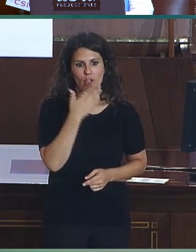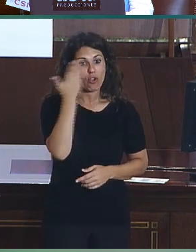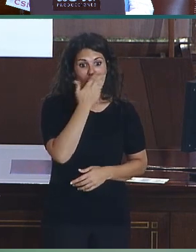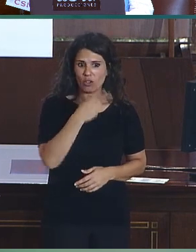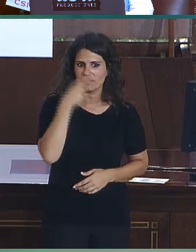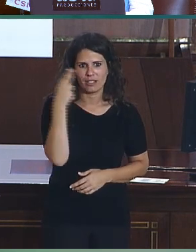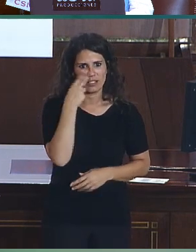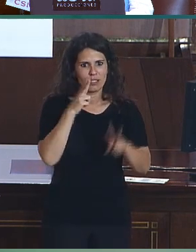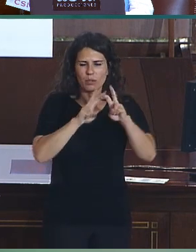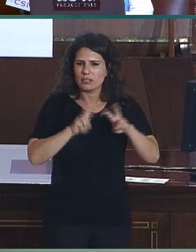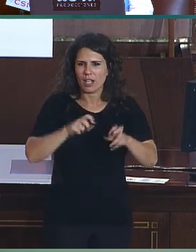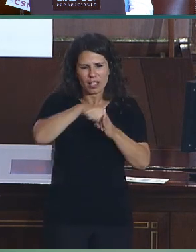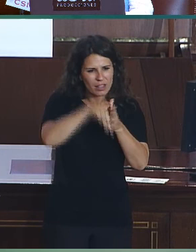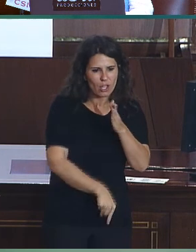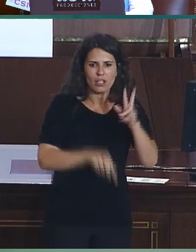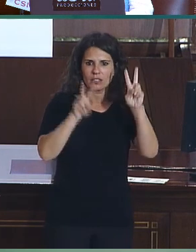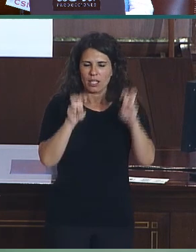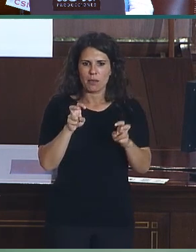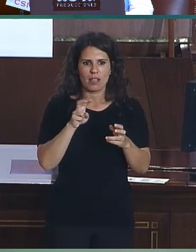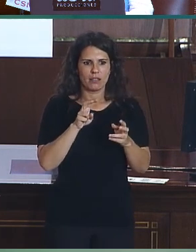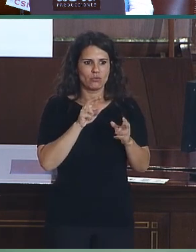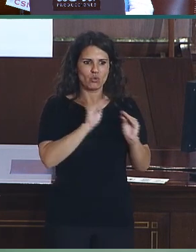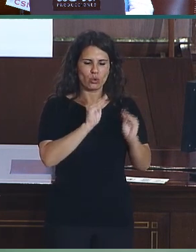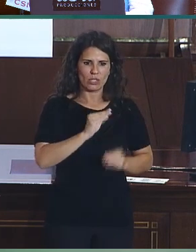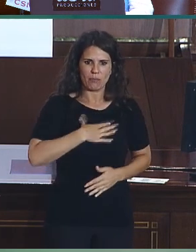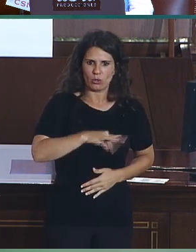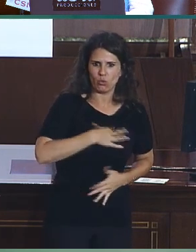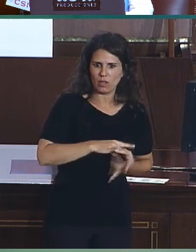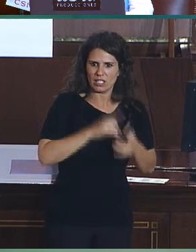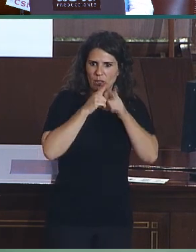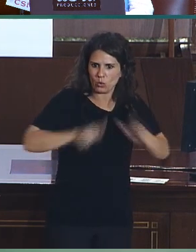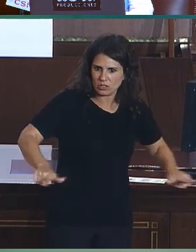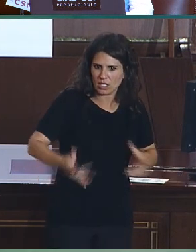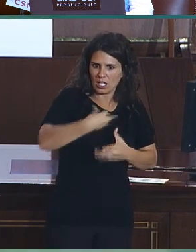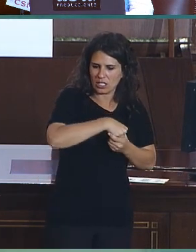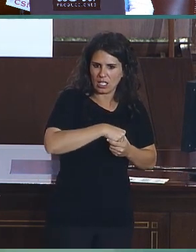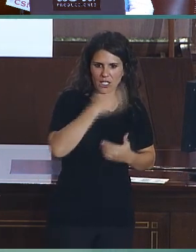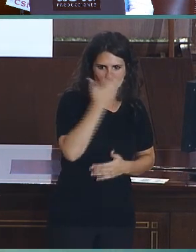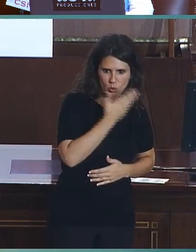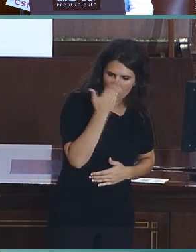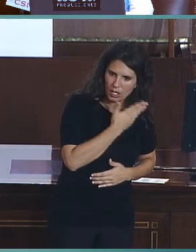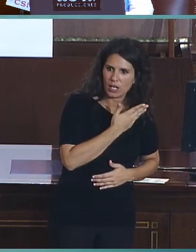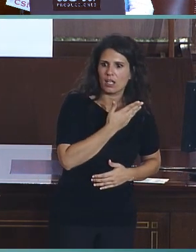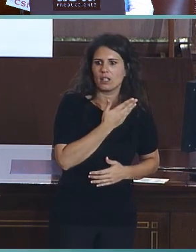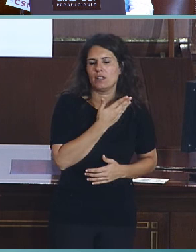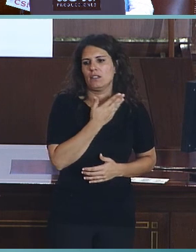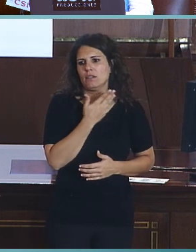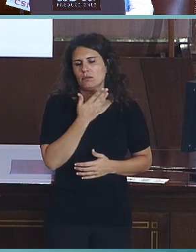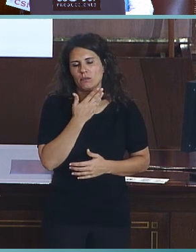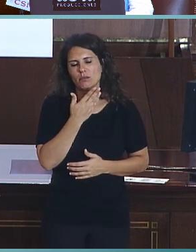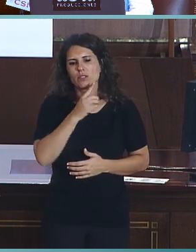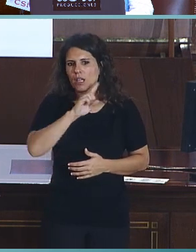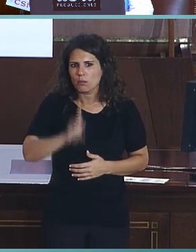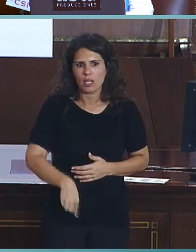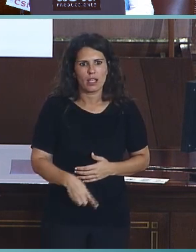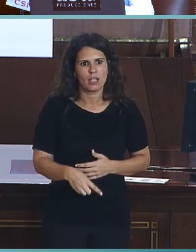hacer una investigación sobre las actitudes lingüísticas en la escuela y también nos interesan las